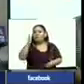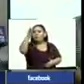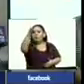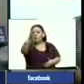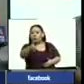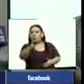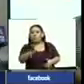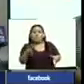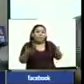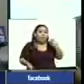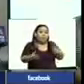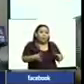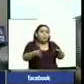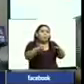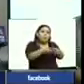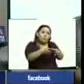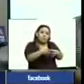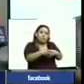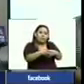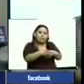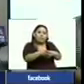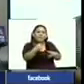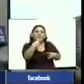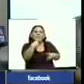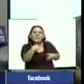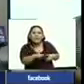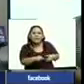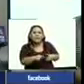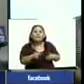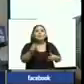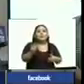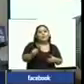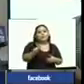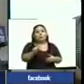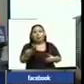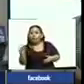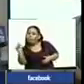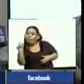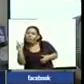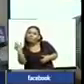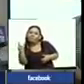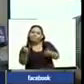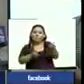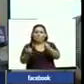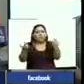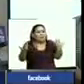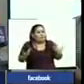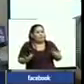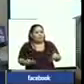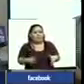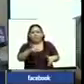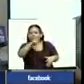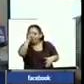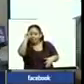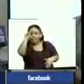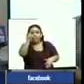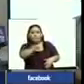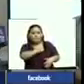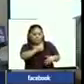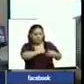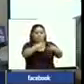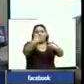de que alguna agencia trate de informarse de quién tiene la licencia y quién no pero hemos hecho todo lo responsablemente posible lo